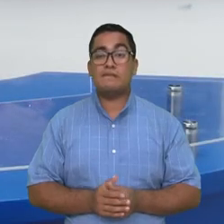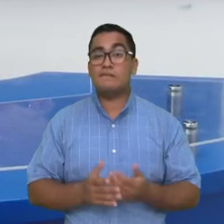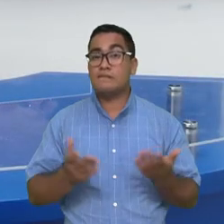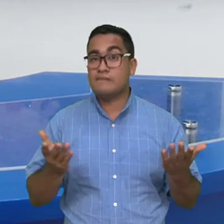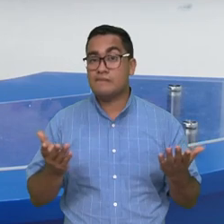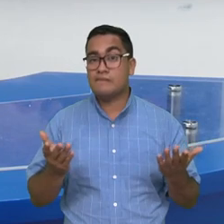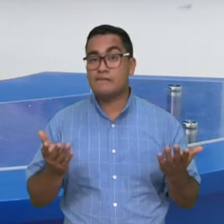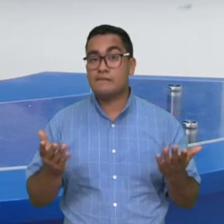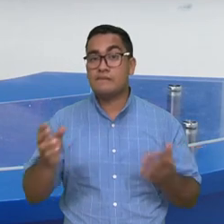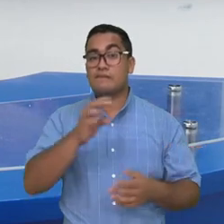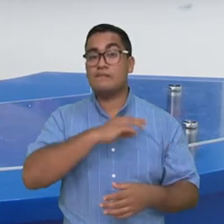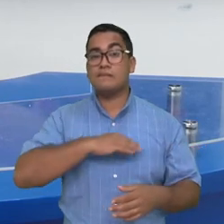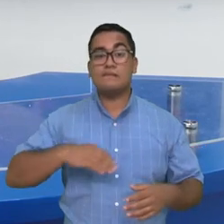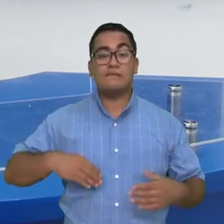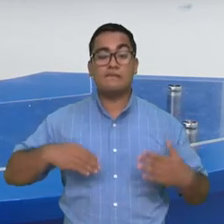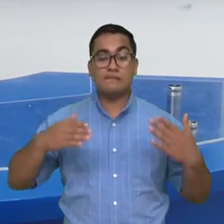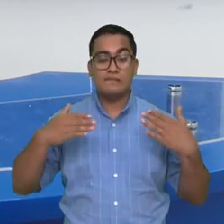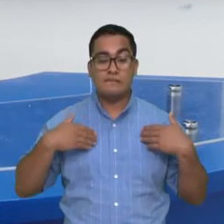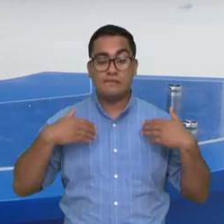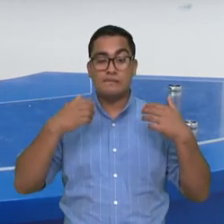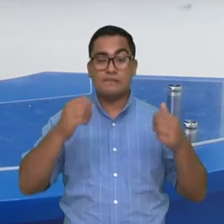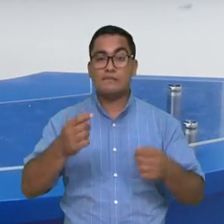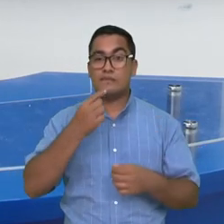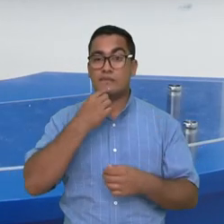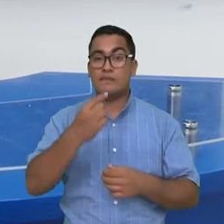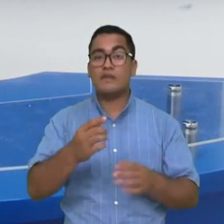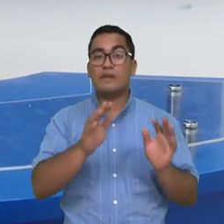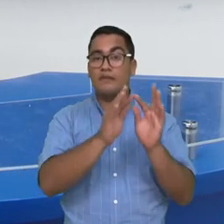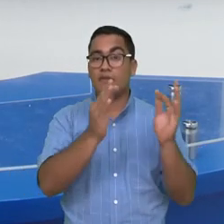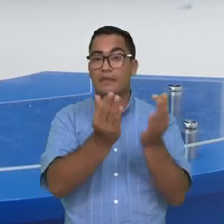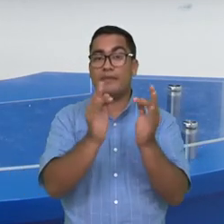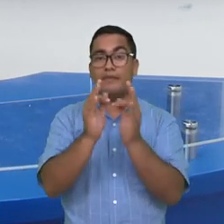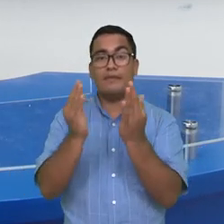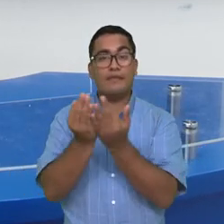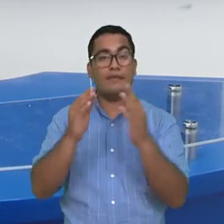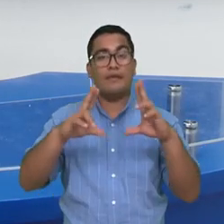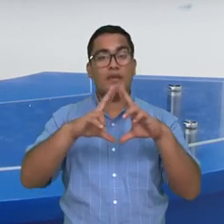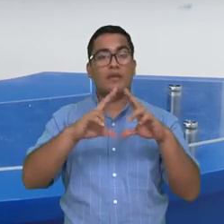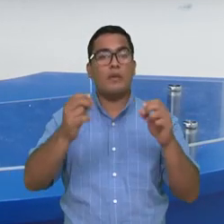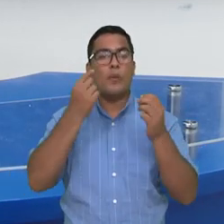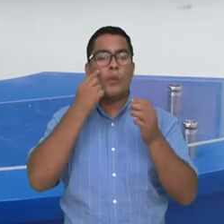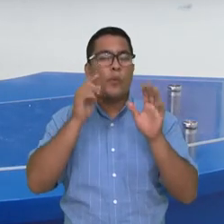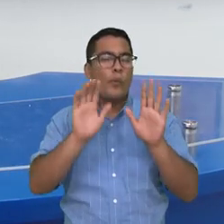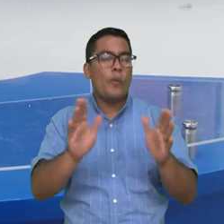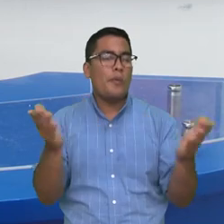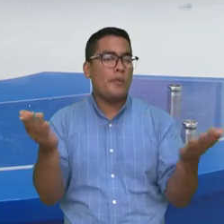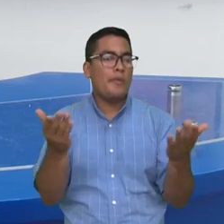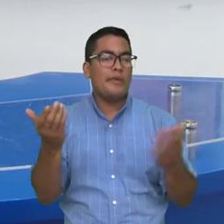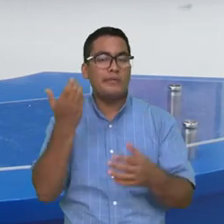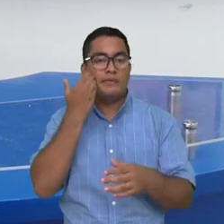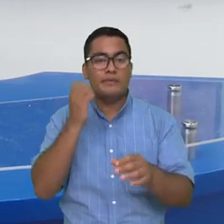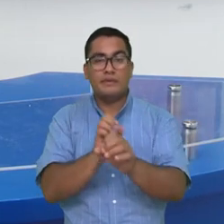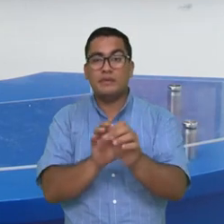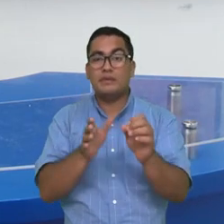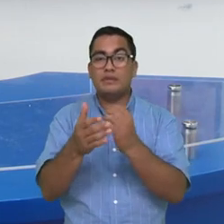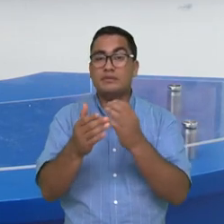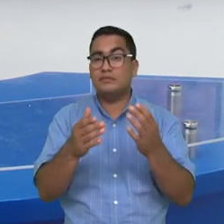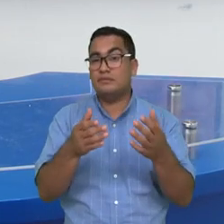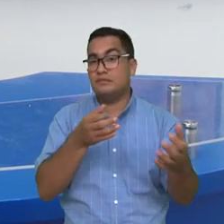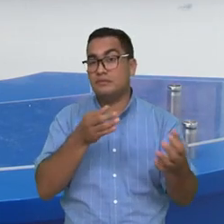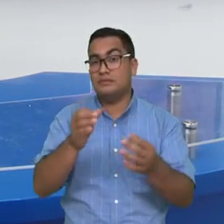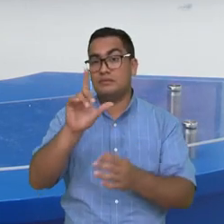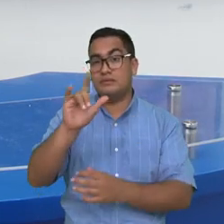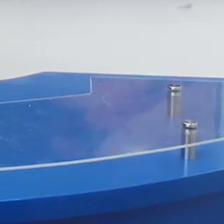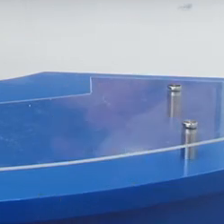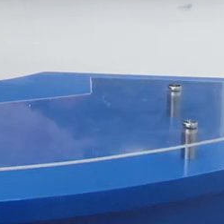en este sentido, el Ministerio de Salud reiteró a las familias nicaragüenses las medidas para la prevención del COVID-19. Liz Escoto a cargo